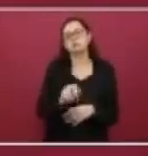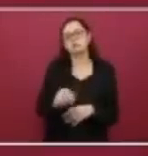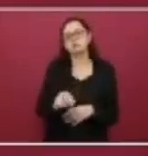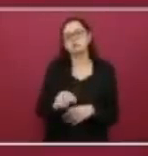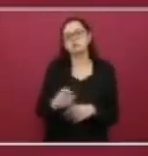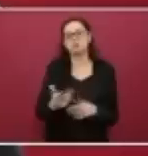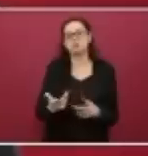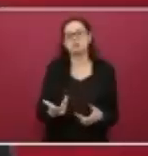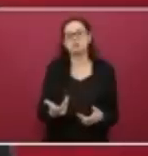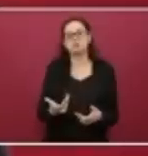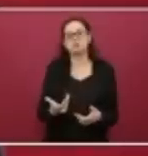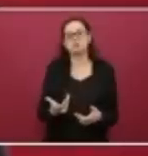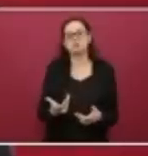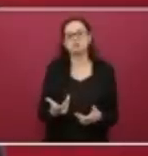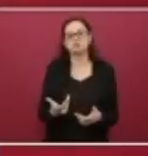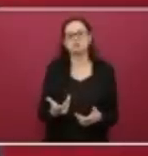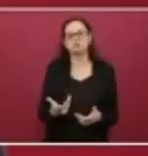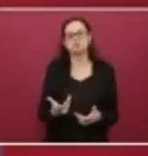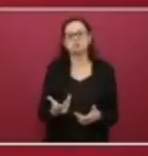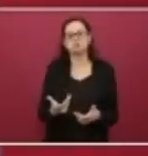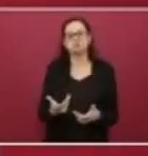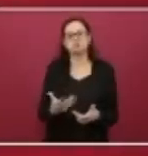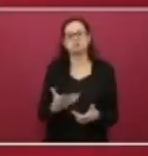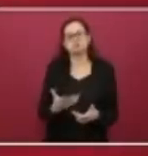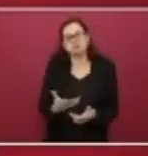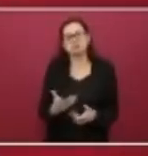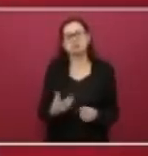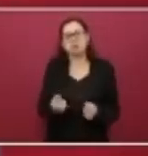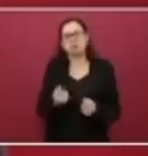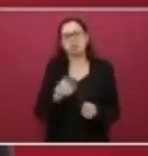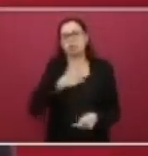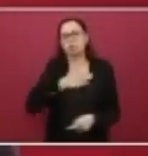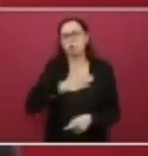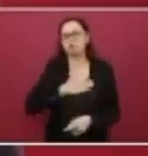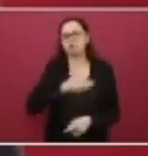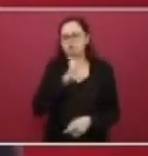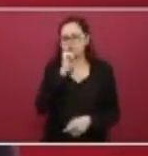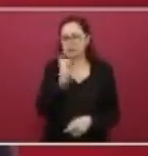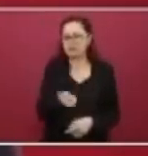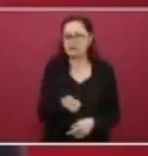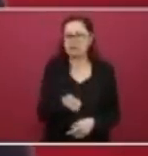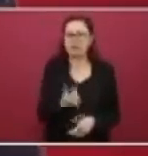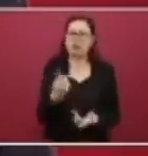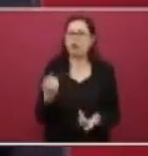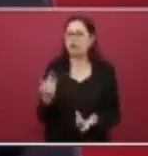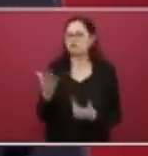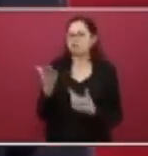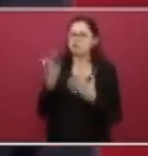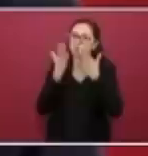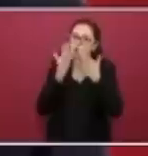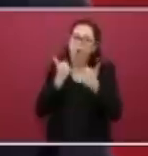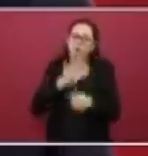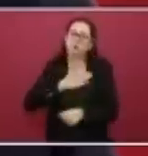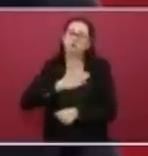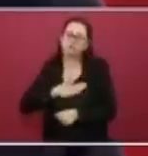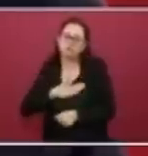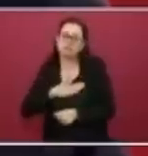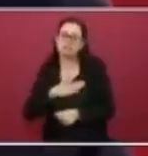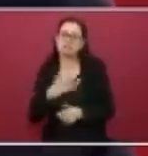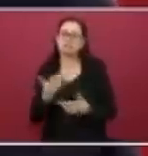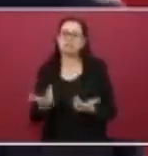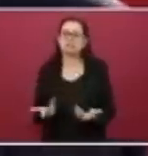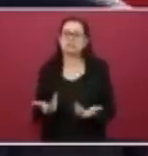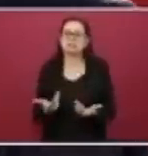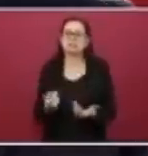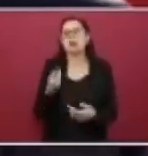no resolvían las cosas con justicia pues no sería suprema corte de justicia podría ser la suprema